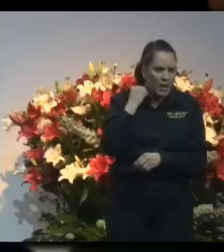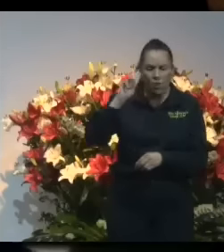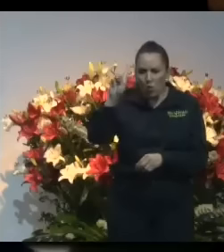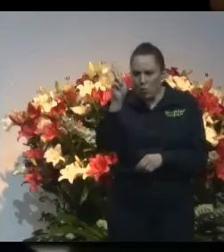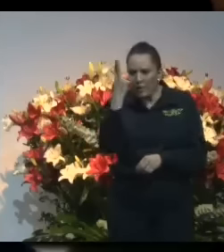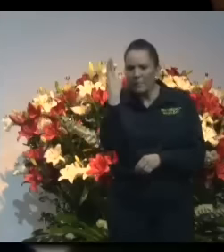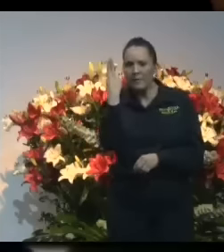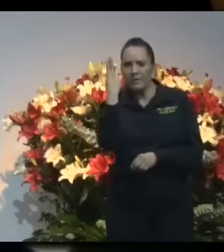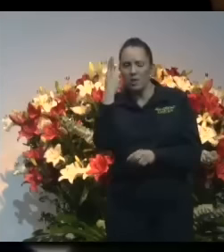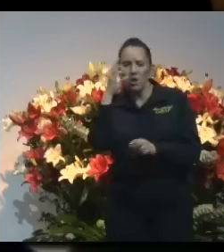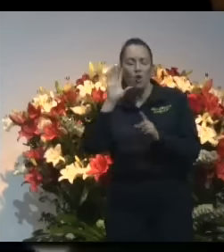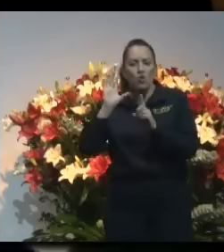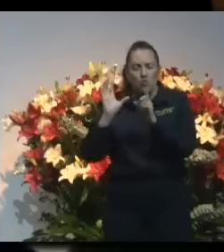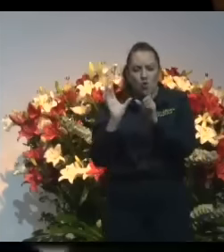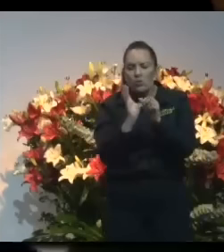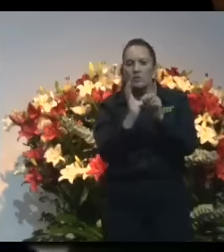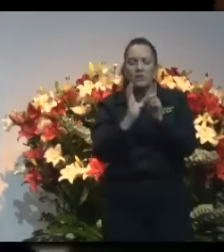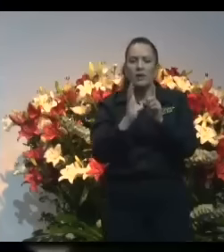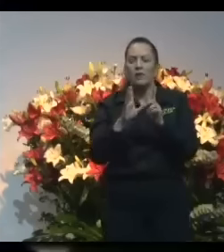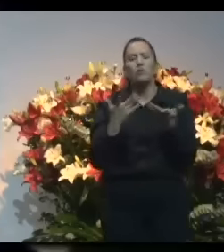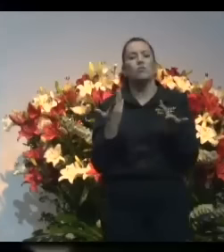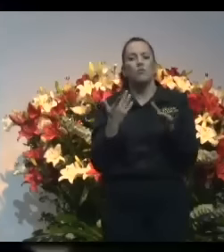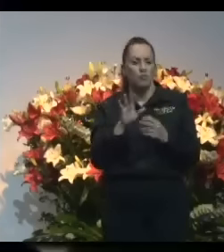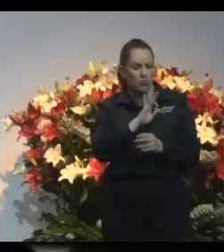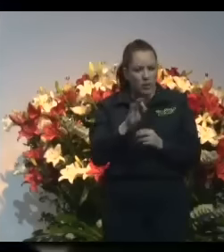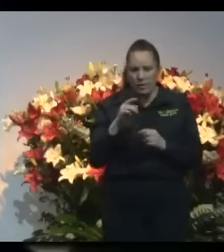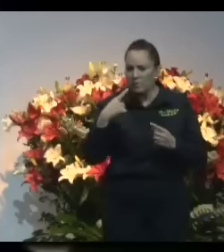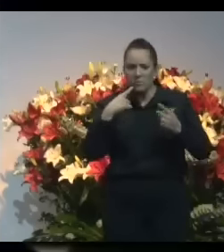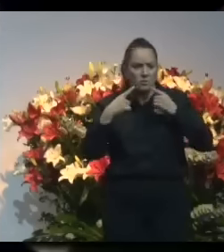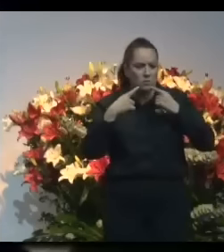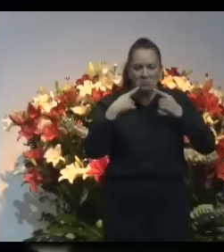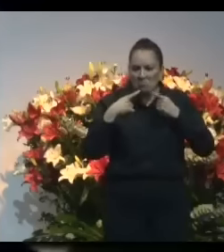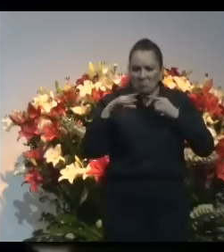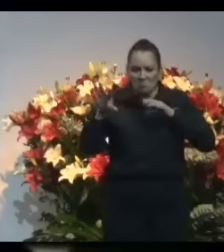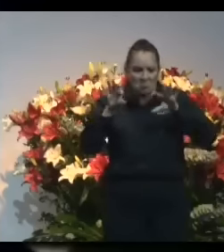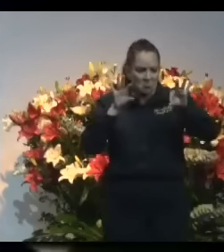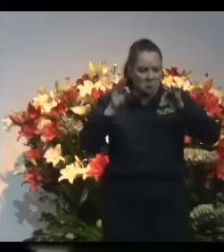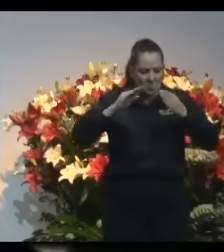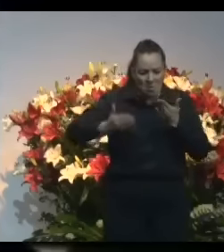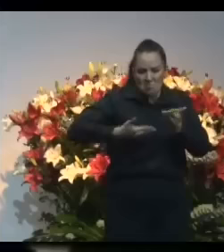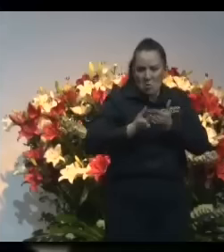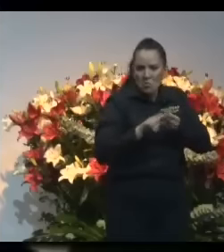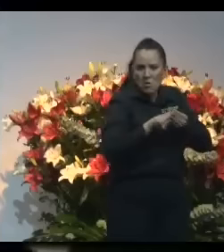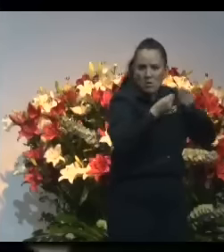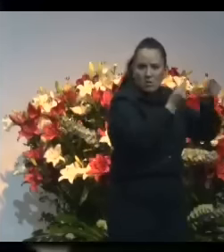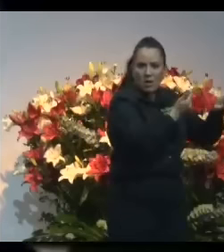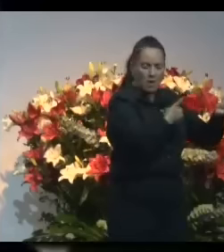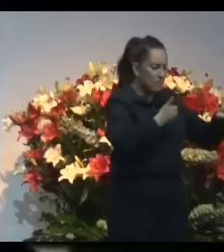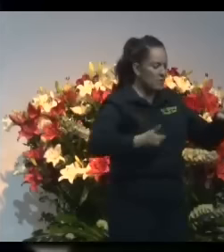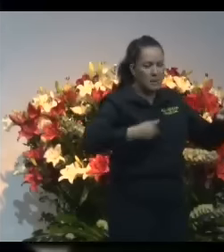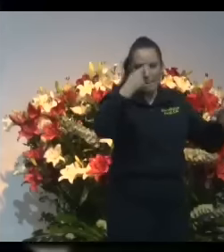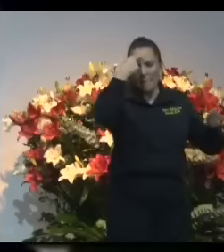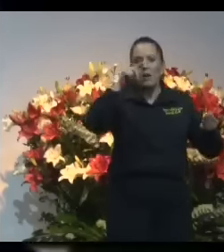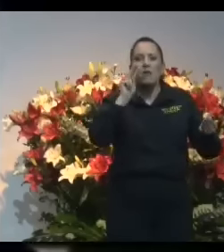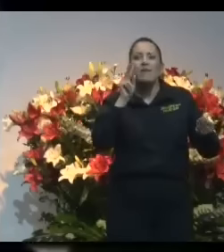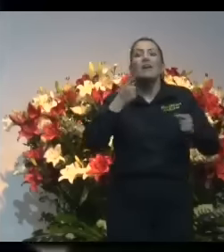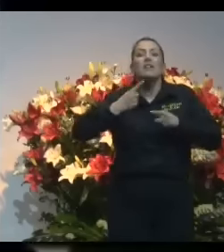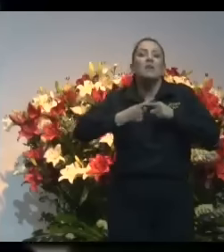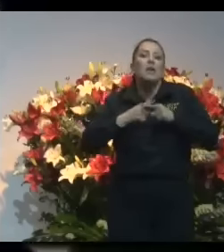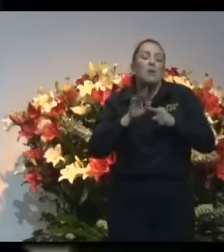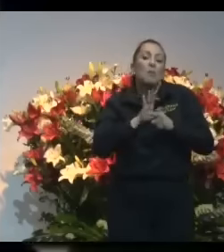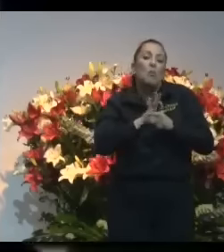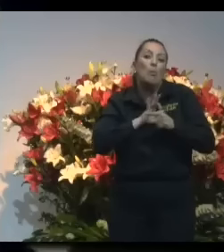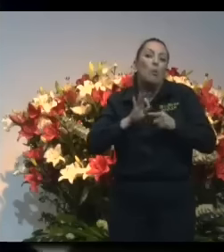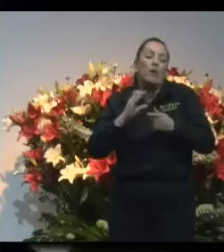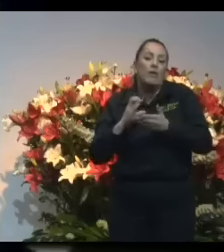propio Consejo de la Judicatura, le propone al presidente quiénes podrían ser ministros de la Corte? Y puede ser gente que tenga trayectoria en